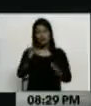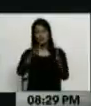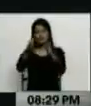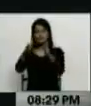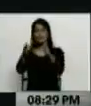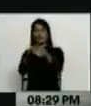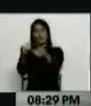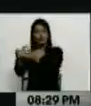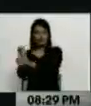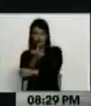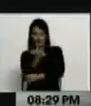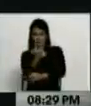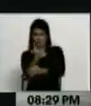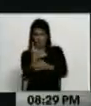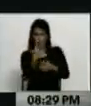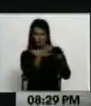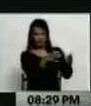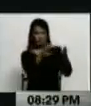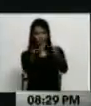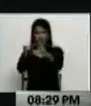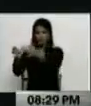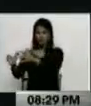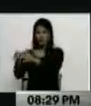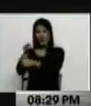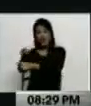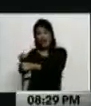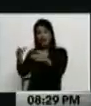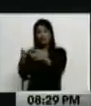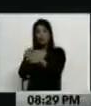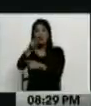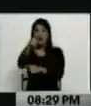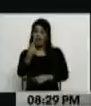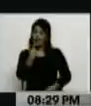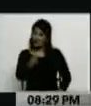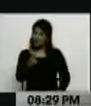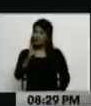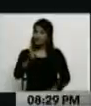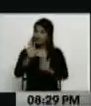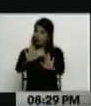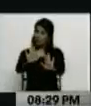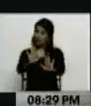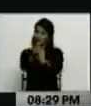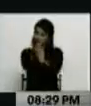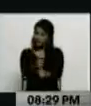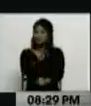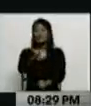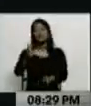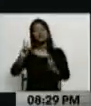quiero parar claro tengo que hablar aga